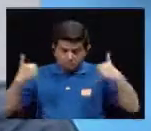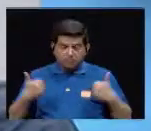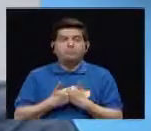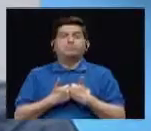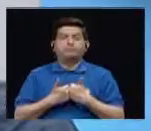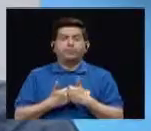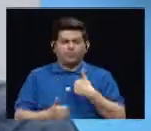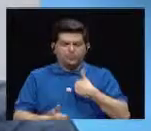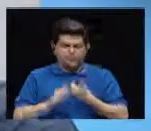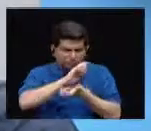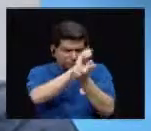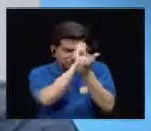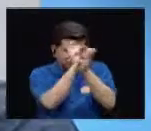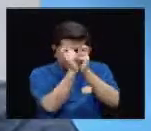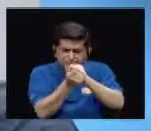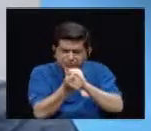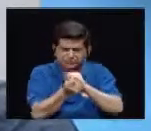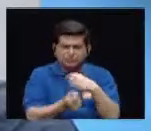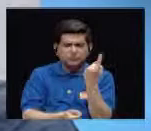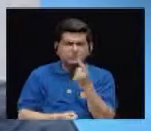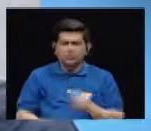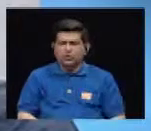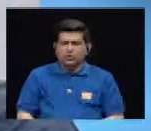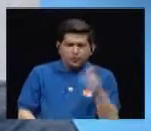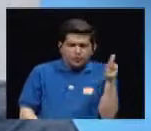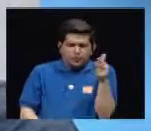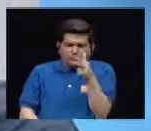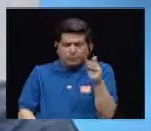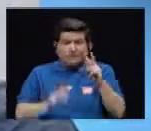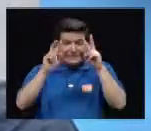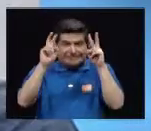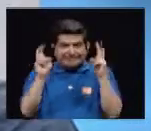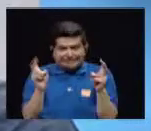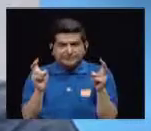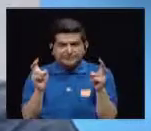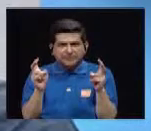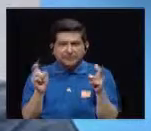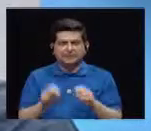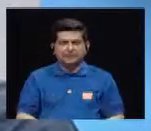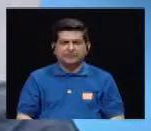reto de cómo traducir esto en puras imágenes, ¿verdad? Y sobre un tema tan